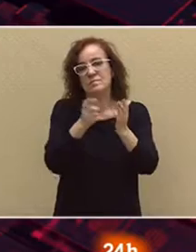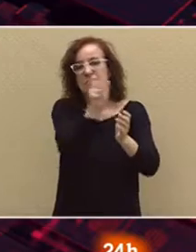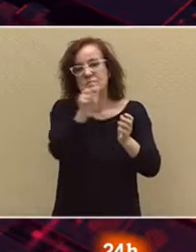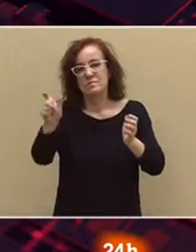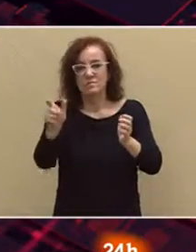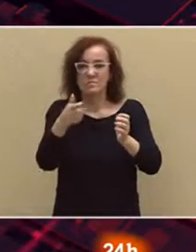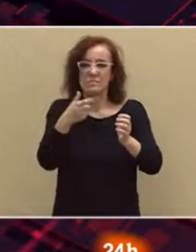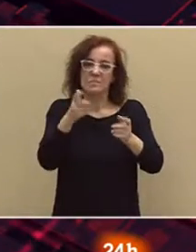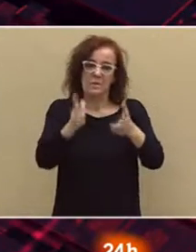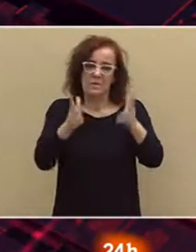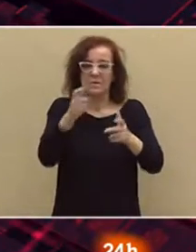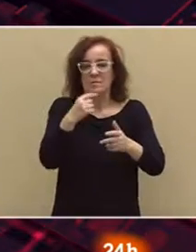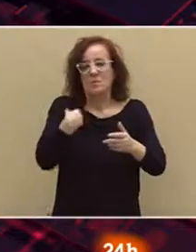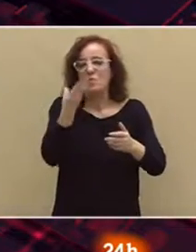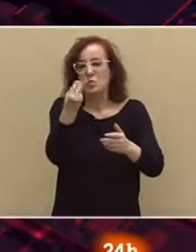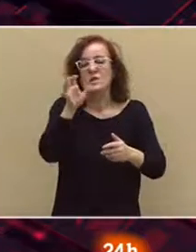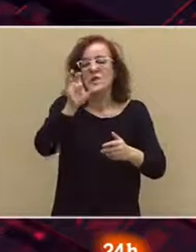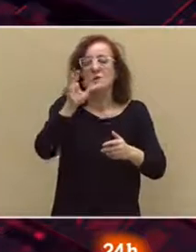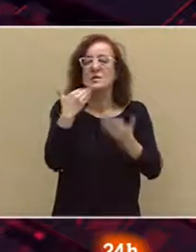muchas gracias. Muchísimas gracias a todos.